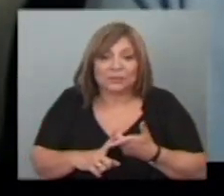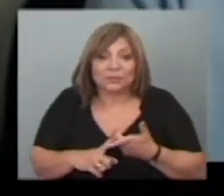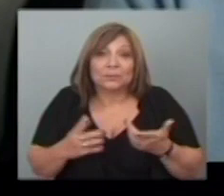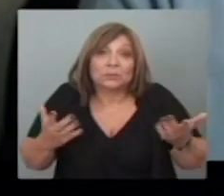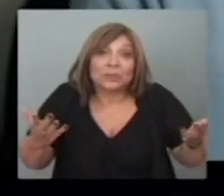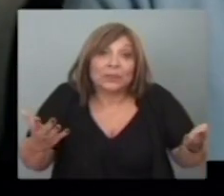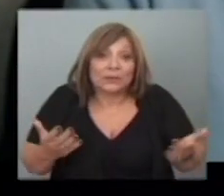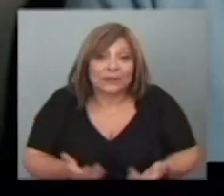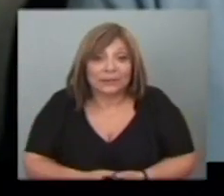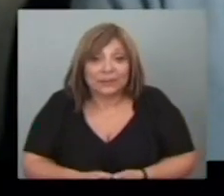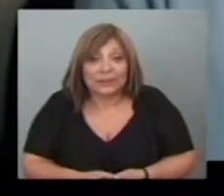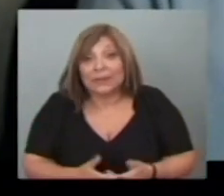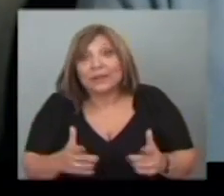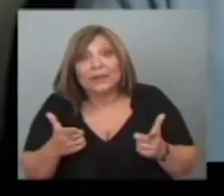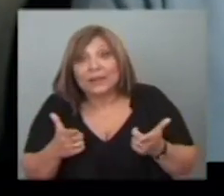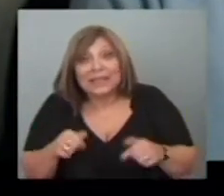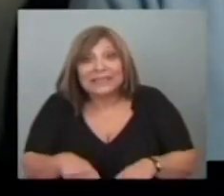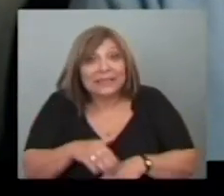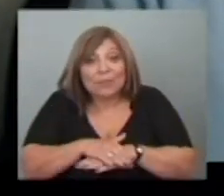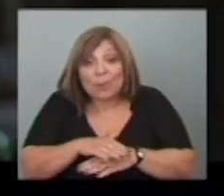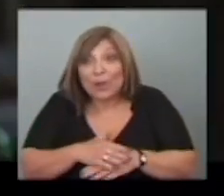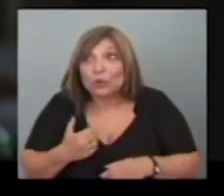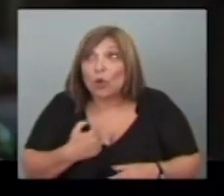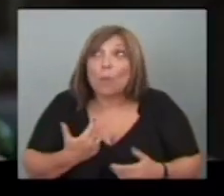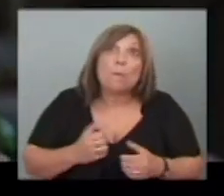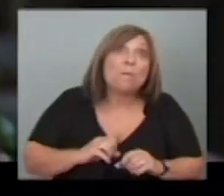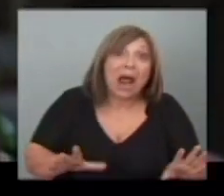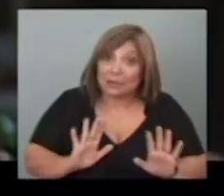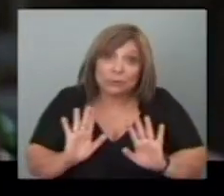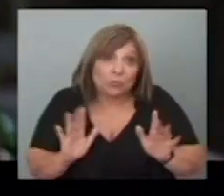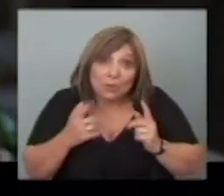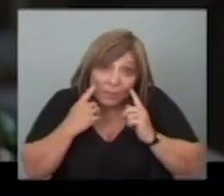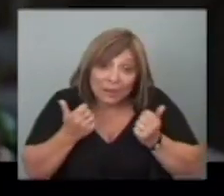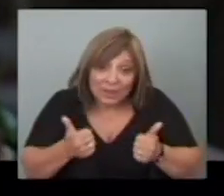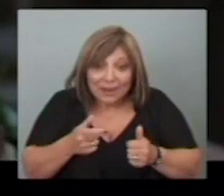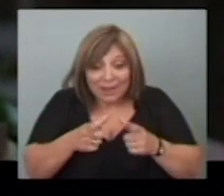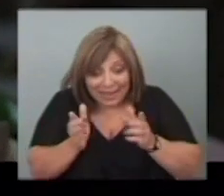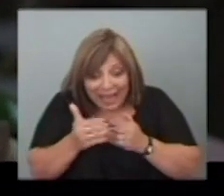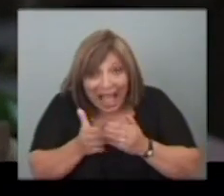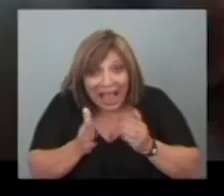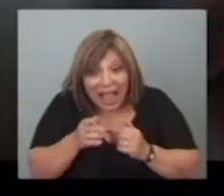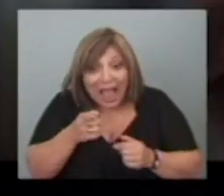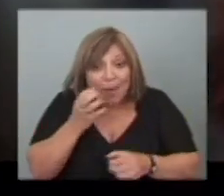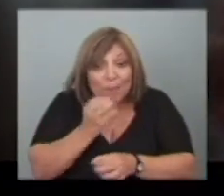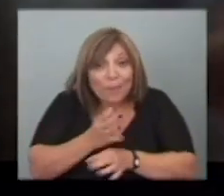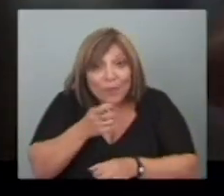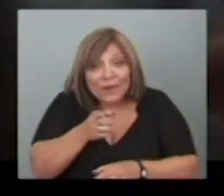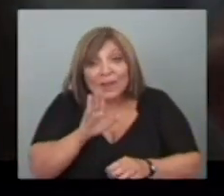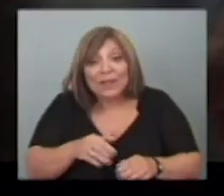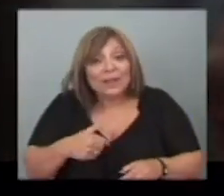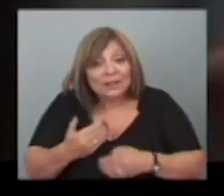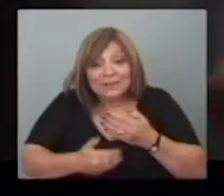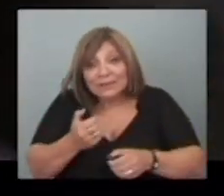Y bueno, yo en este momento no puedo quejar. El oficio de hacer cajas será desde ahora el